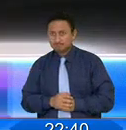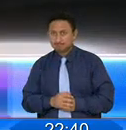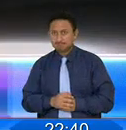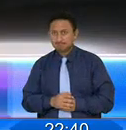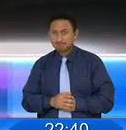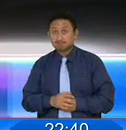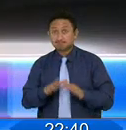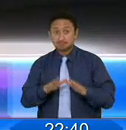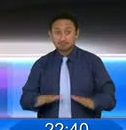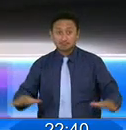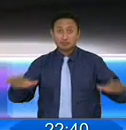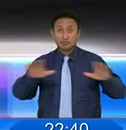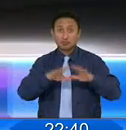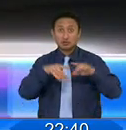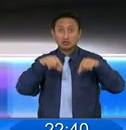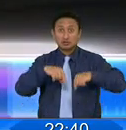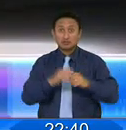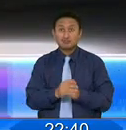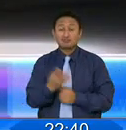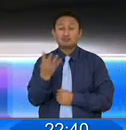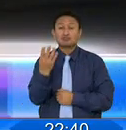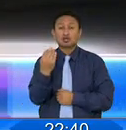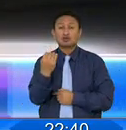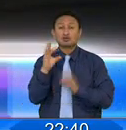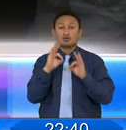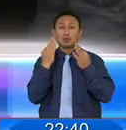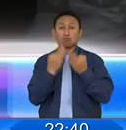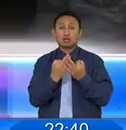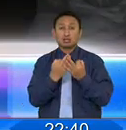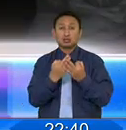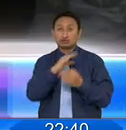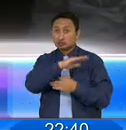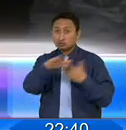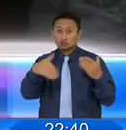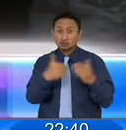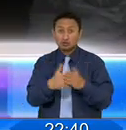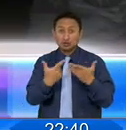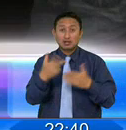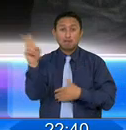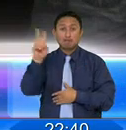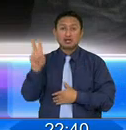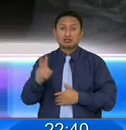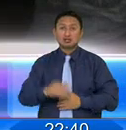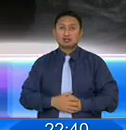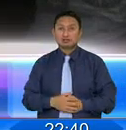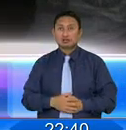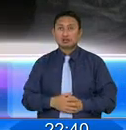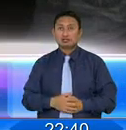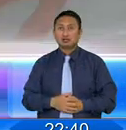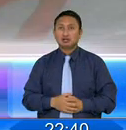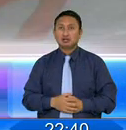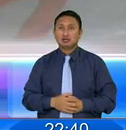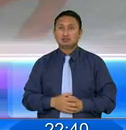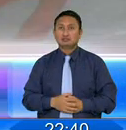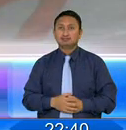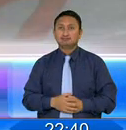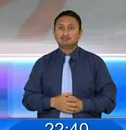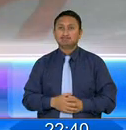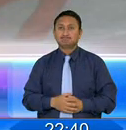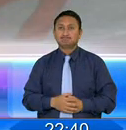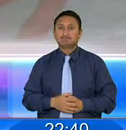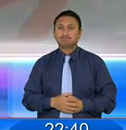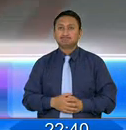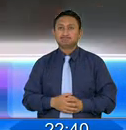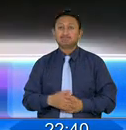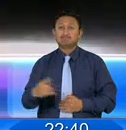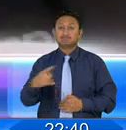este espacio descansan 14 familias, todas de nacionalidad venezolana. En realidad intentan